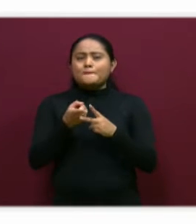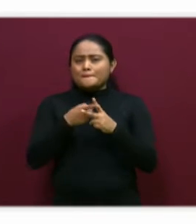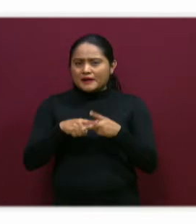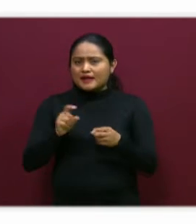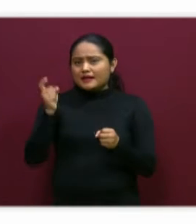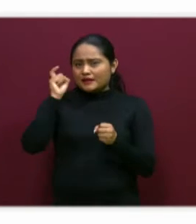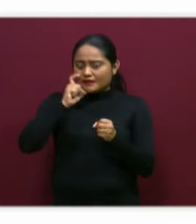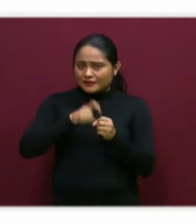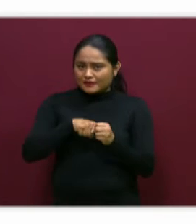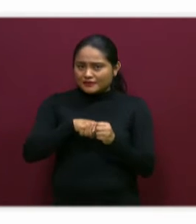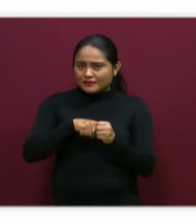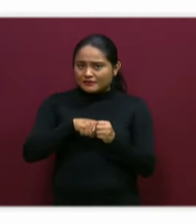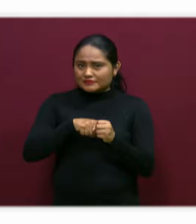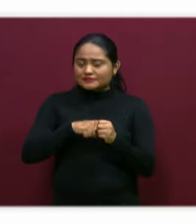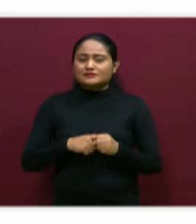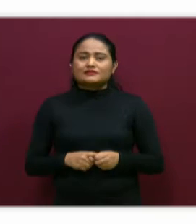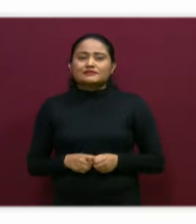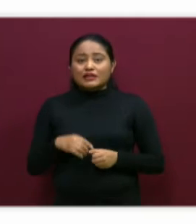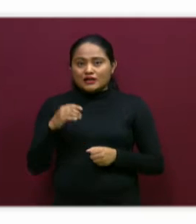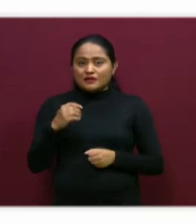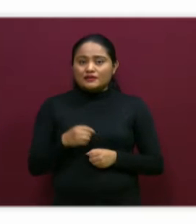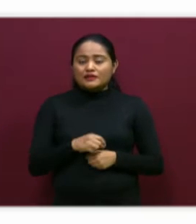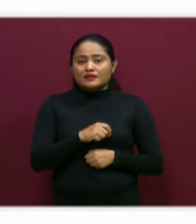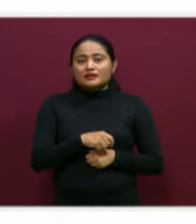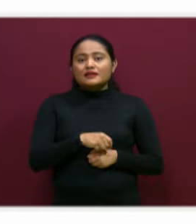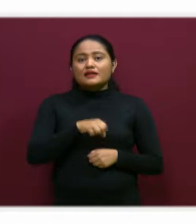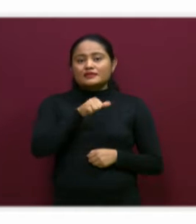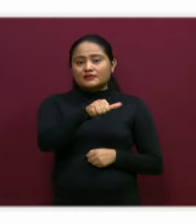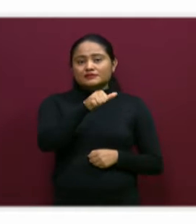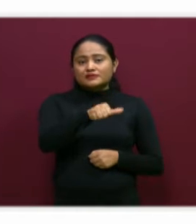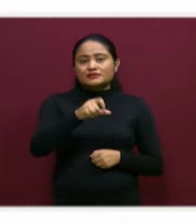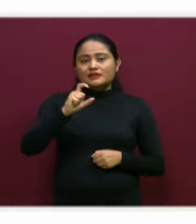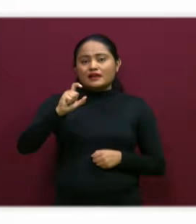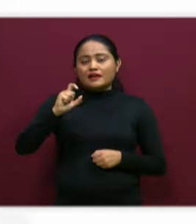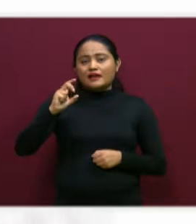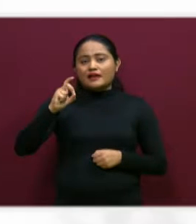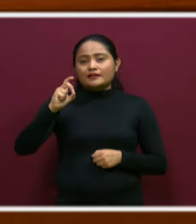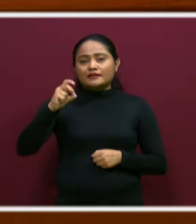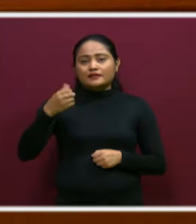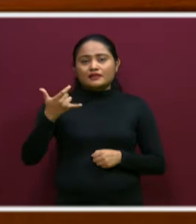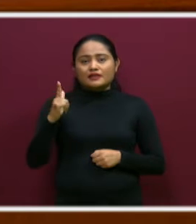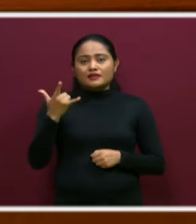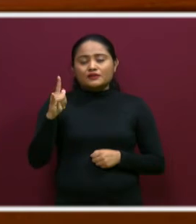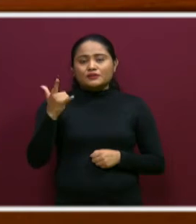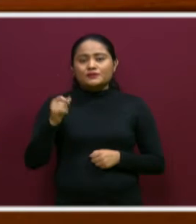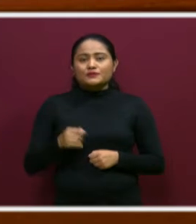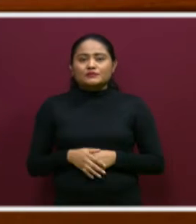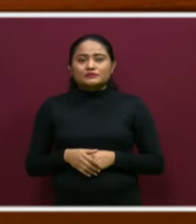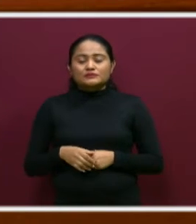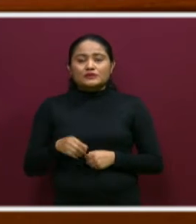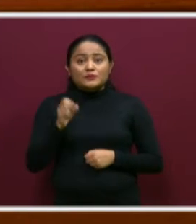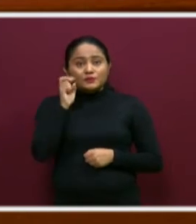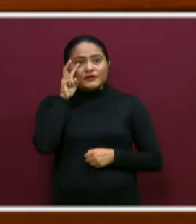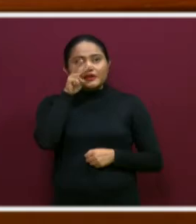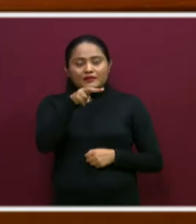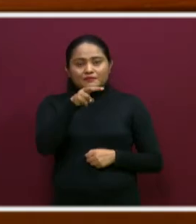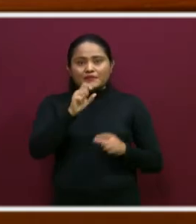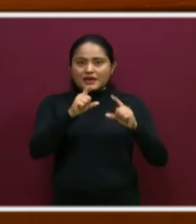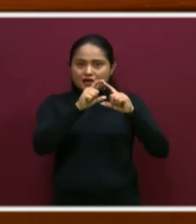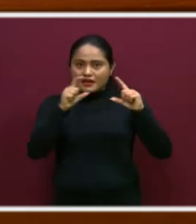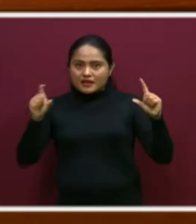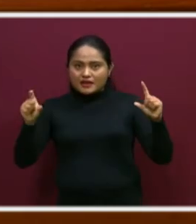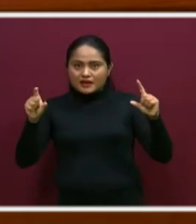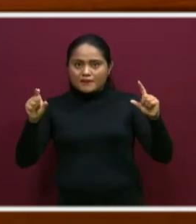de julio donde a través de la página de facebook de la secretaria de educación pueden ver estas opciones de los